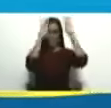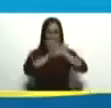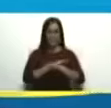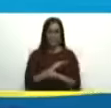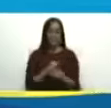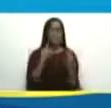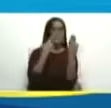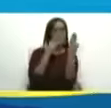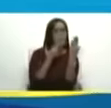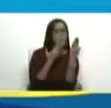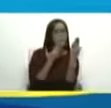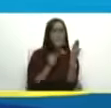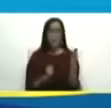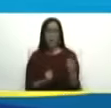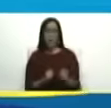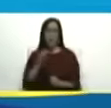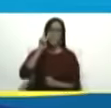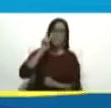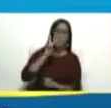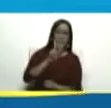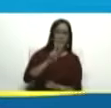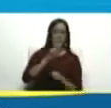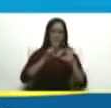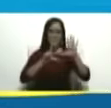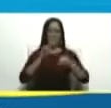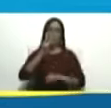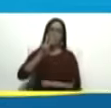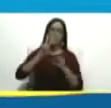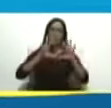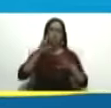en el espejo del 27 y 28 de febrero de